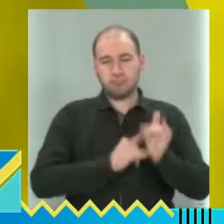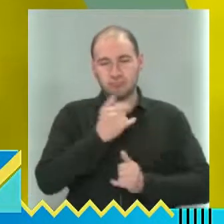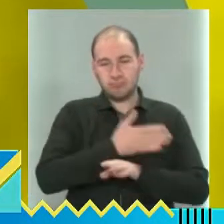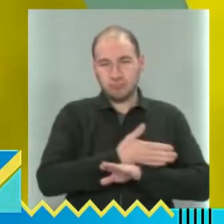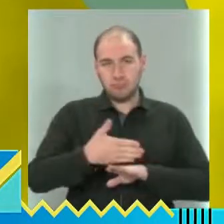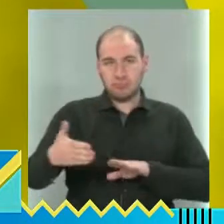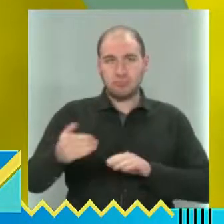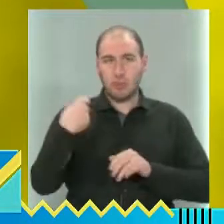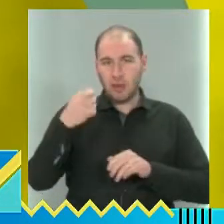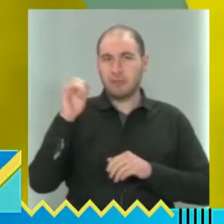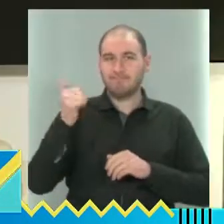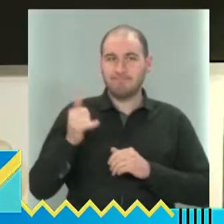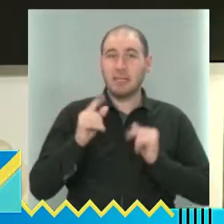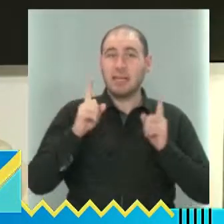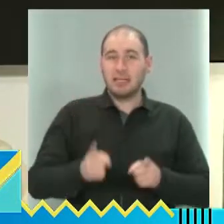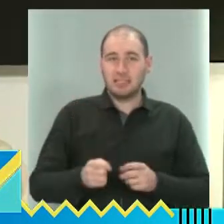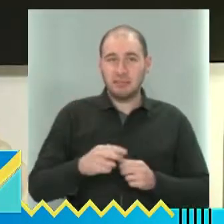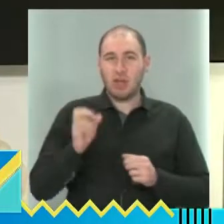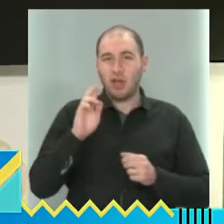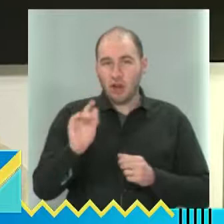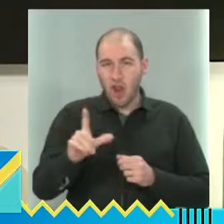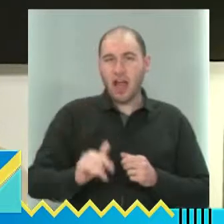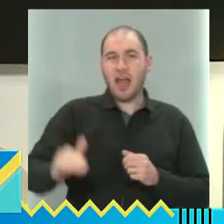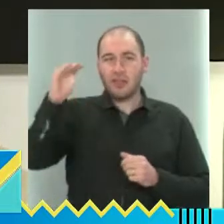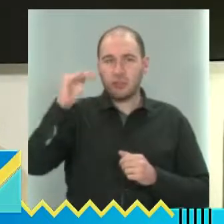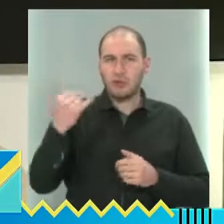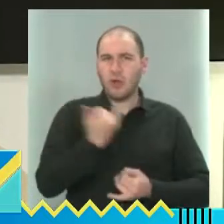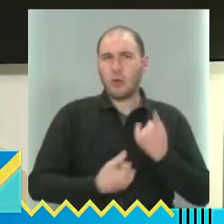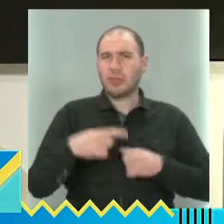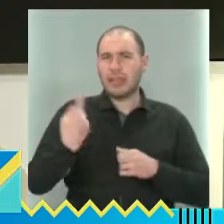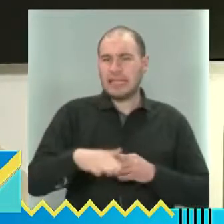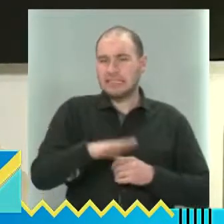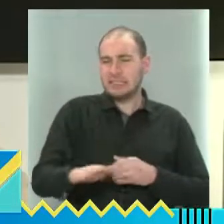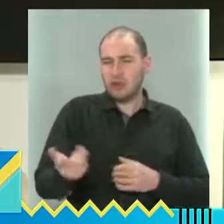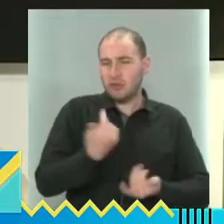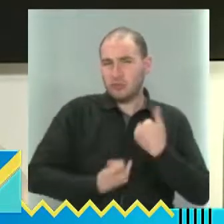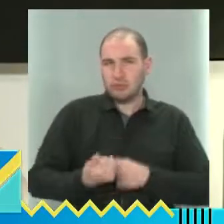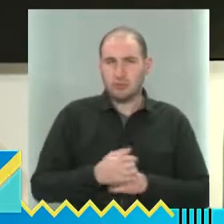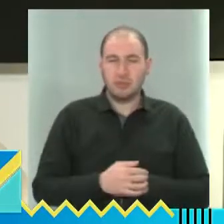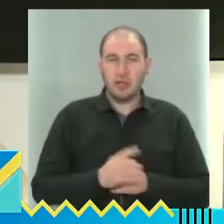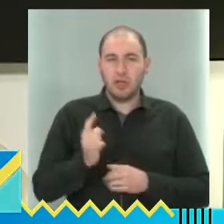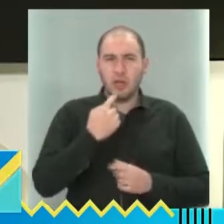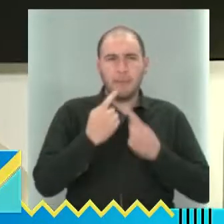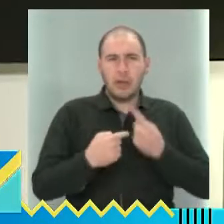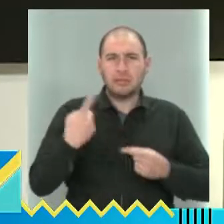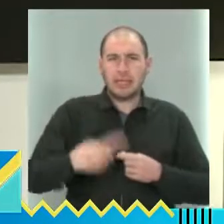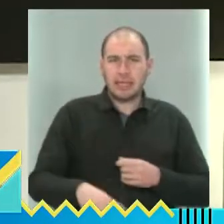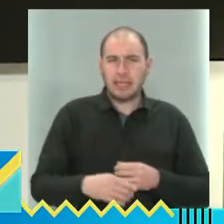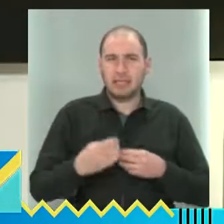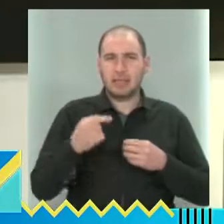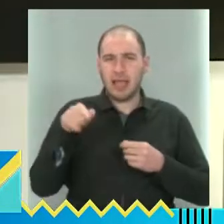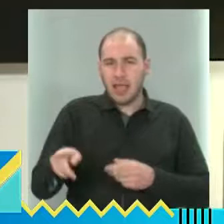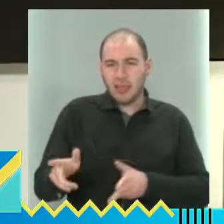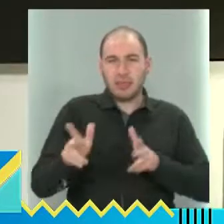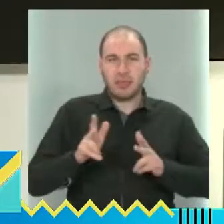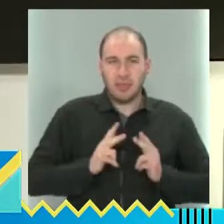bastante amplio en ese programa. Exactamente, y también por supuesto el rol del adulto. ¿Qué nos está diciendo el niño a nosotros? ¿Qué nos deberíamos preguntar a través de lo que ellos